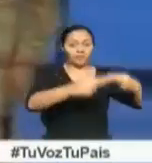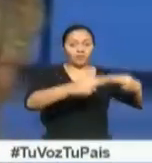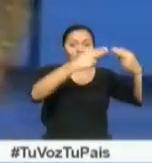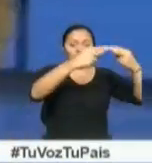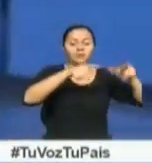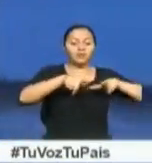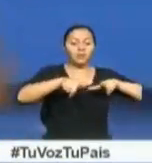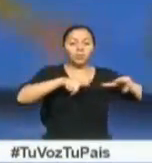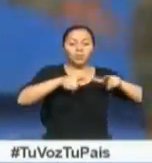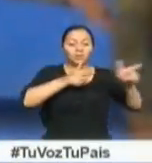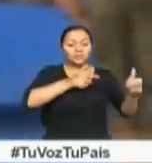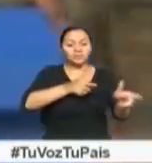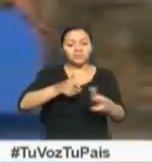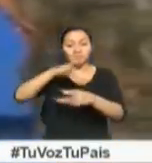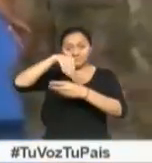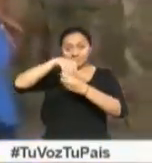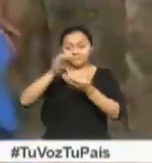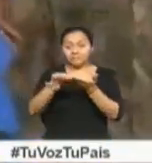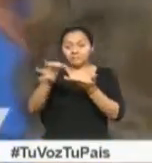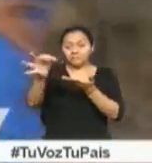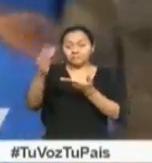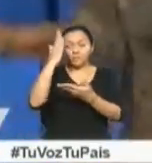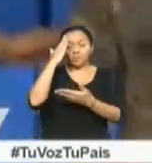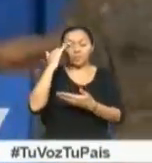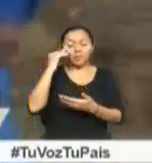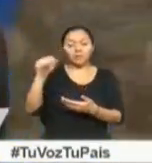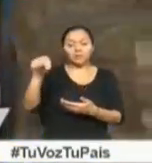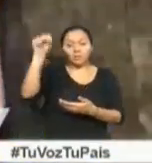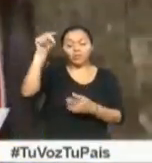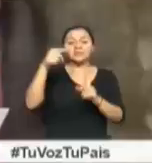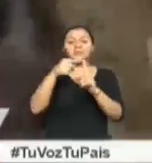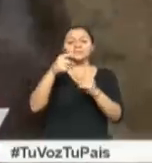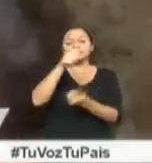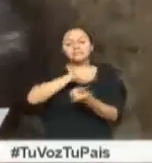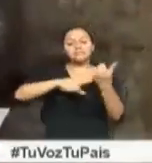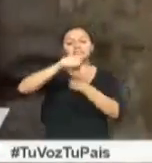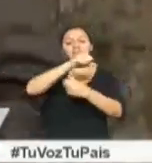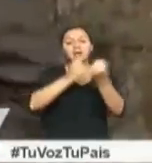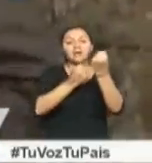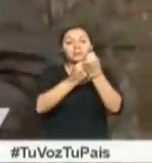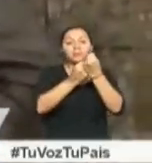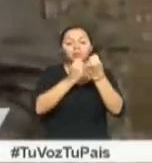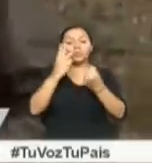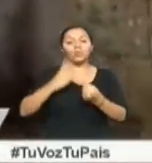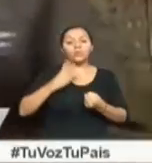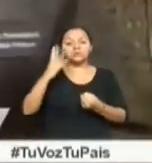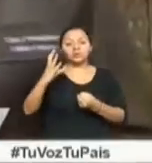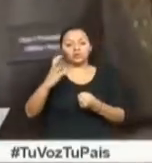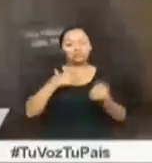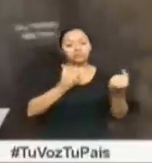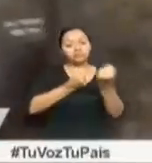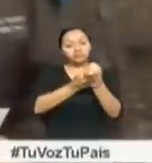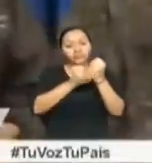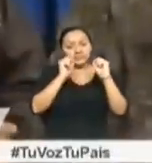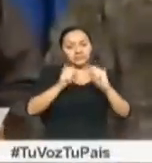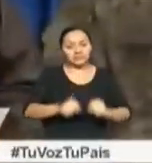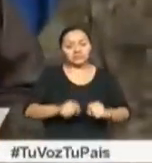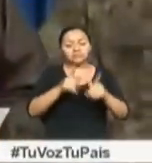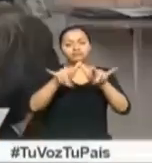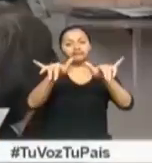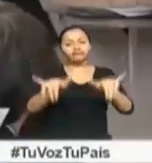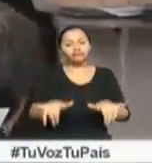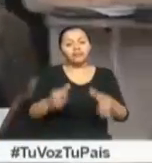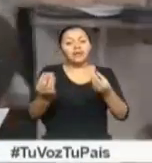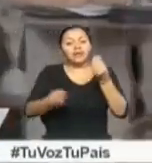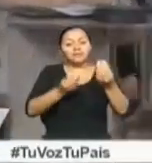zona militarizada de la península, el vicepresidente Mike Pence renovó el apoyo de Washington a sus aliados. Su estancia en la